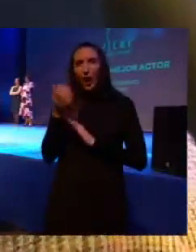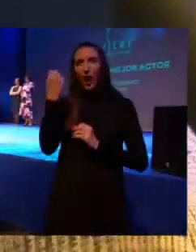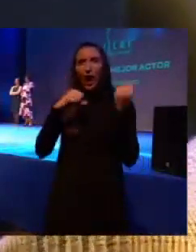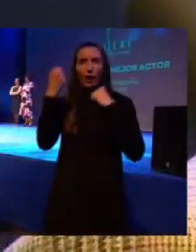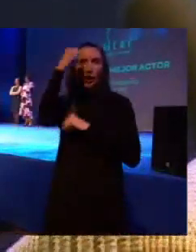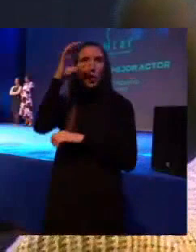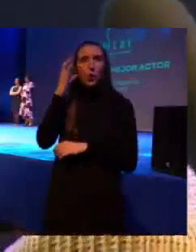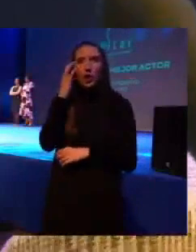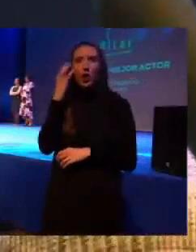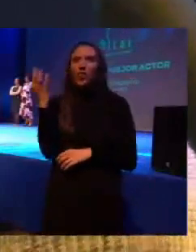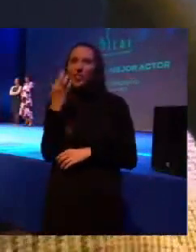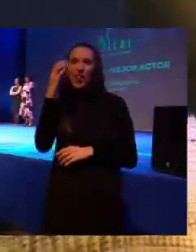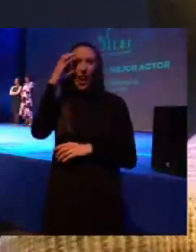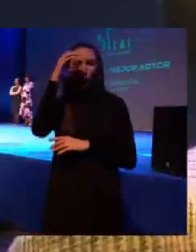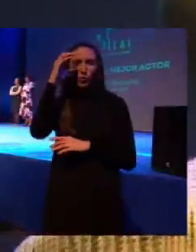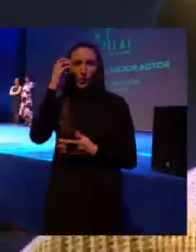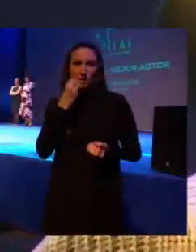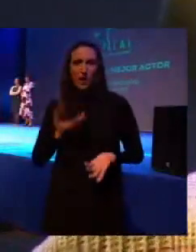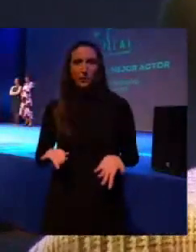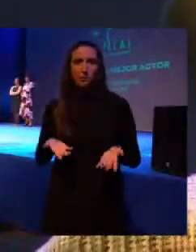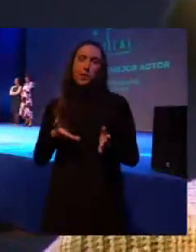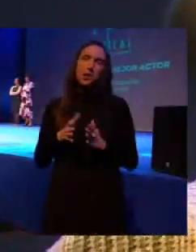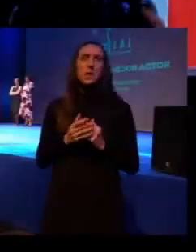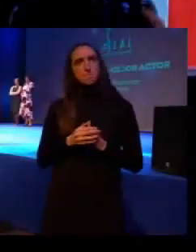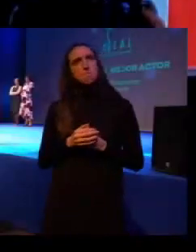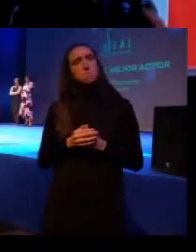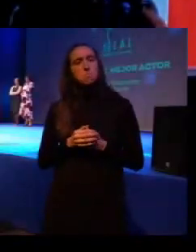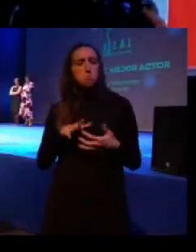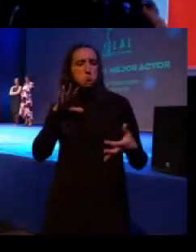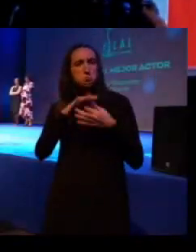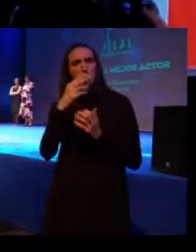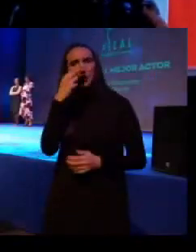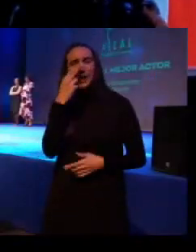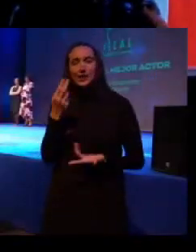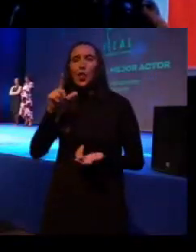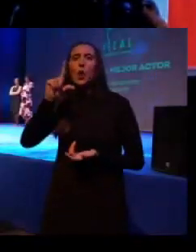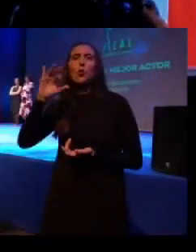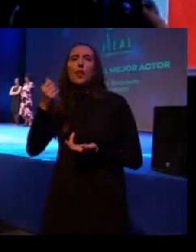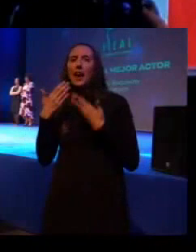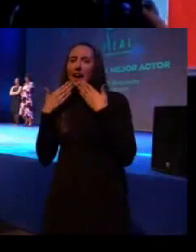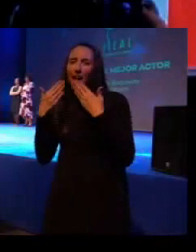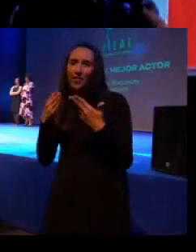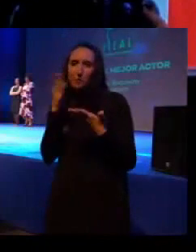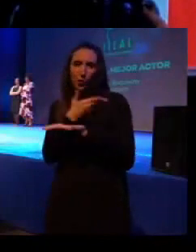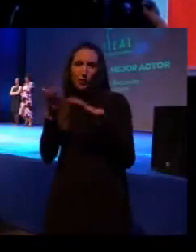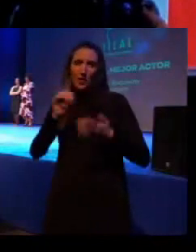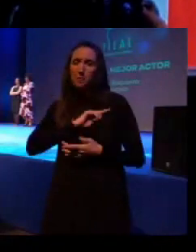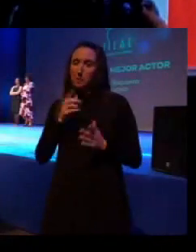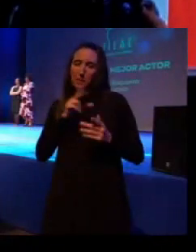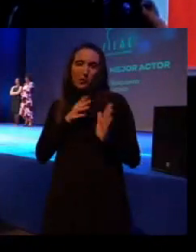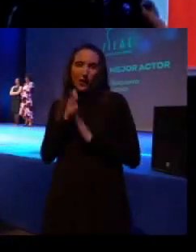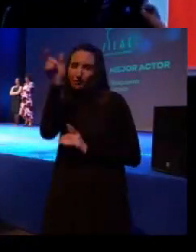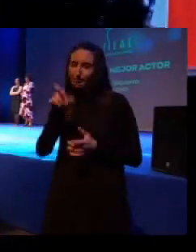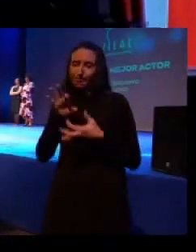buenas actrices son los que escuchan bien. Así que por ahí ya me llamó mucho el proyecto. Lucía, muchas gracias por confiar en mí. Esto sobre todo es tuyo y de todo el